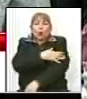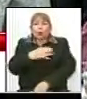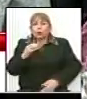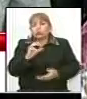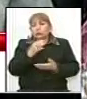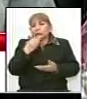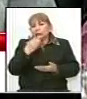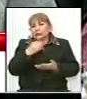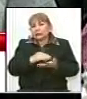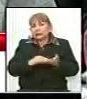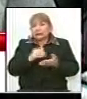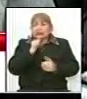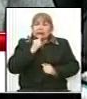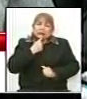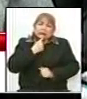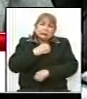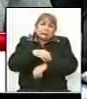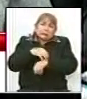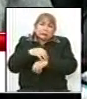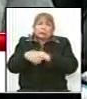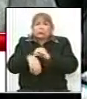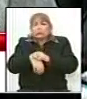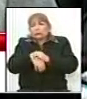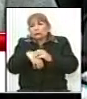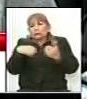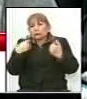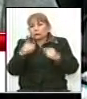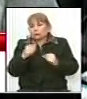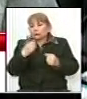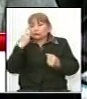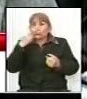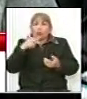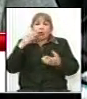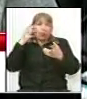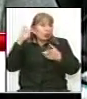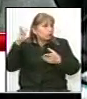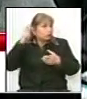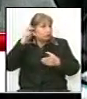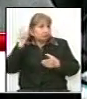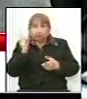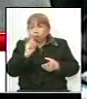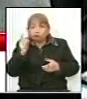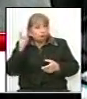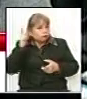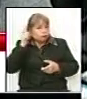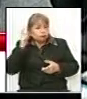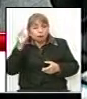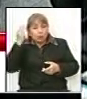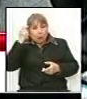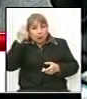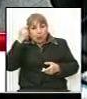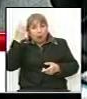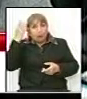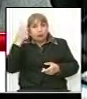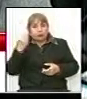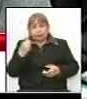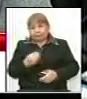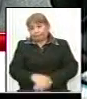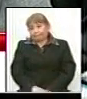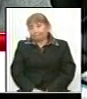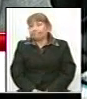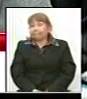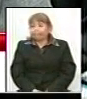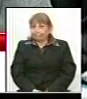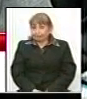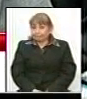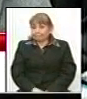colesterol, con dolor articular, con dificultad para visión y para audición, si no tienen problema de memoria. Si lo voy a